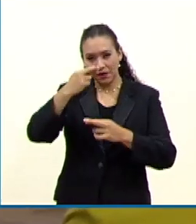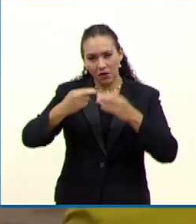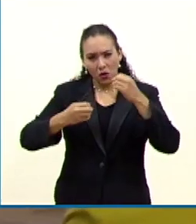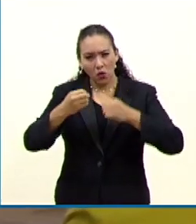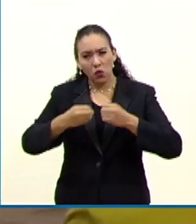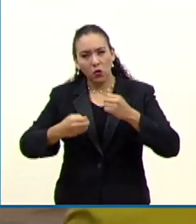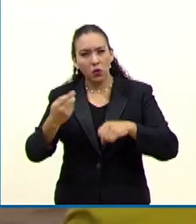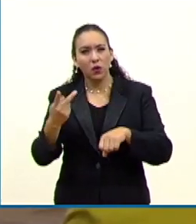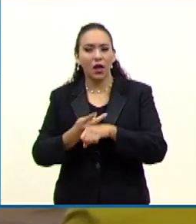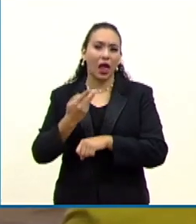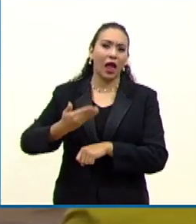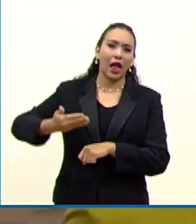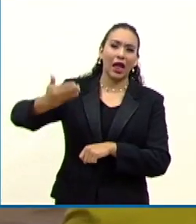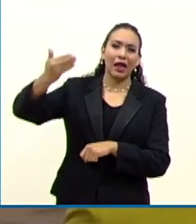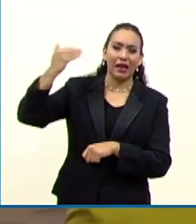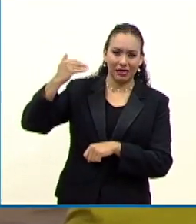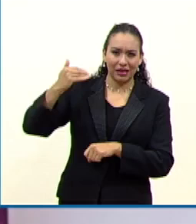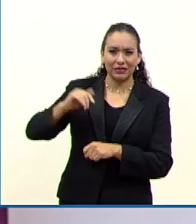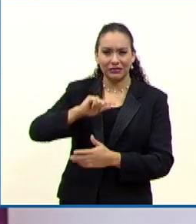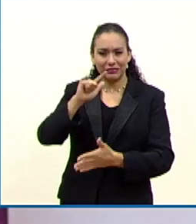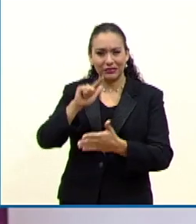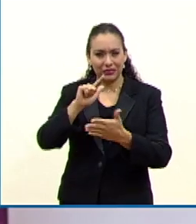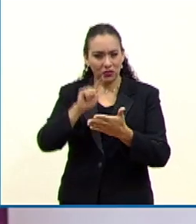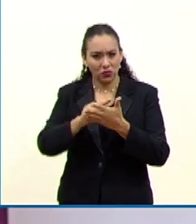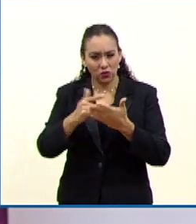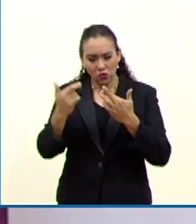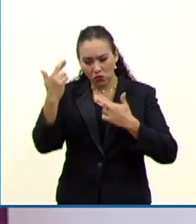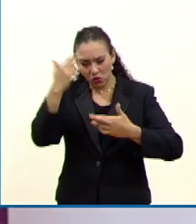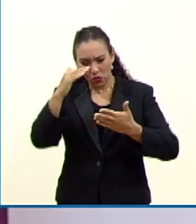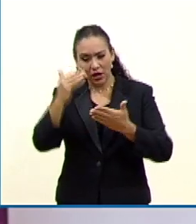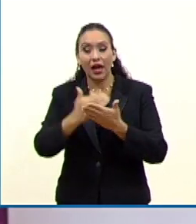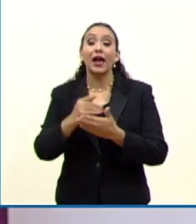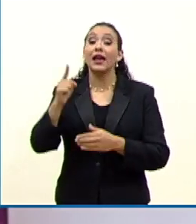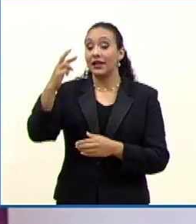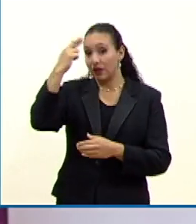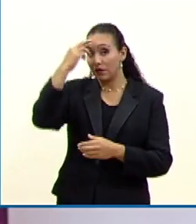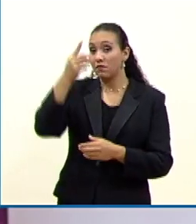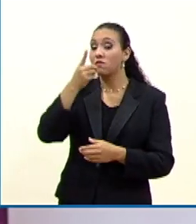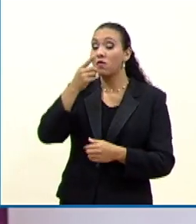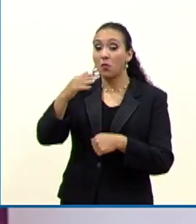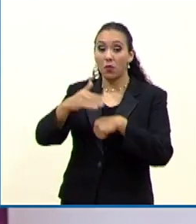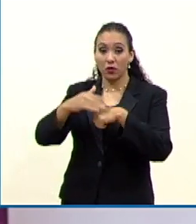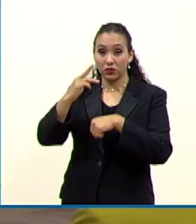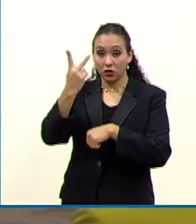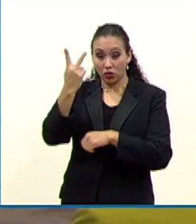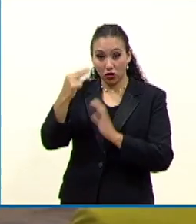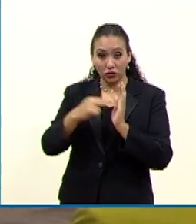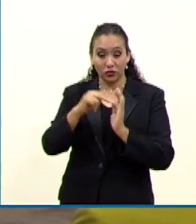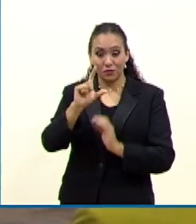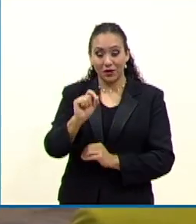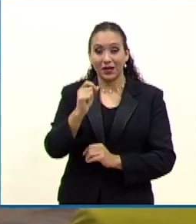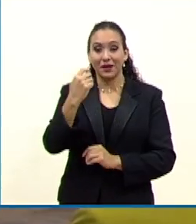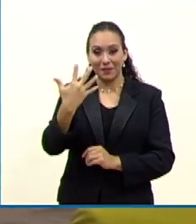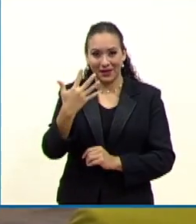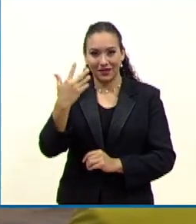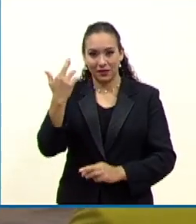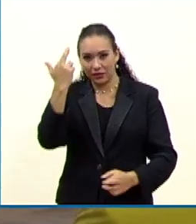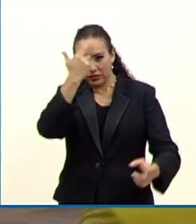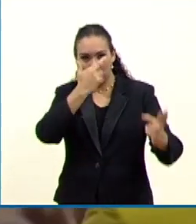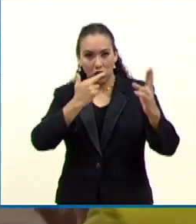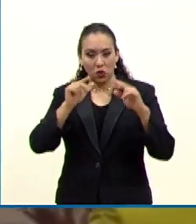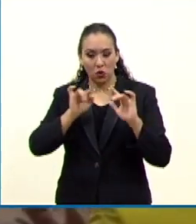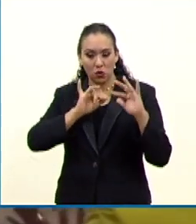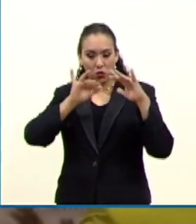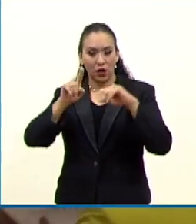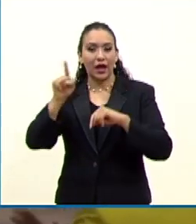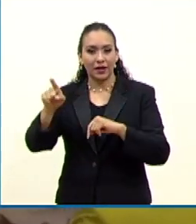la 22ª Cumbre Iberoamericana a celebrarse en República Dominicana en 2025. En este marco se afirmó que